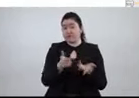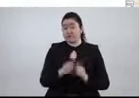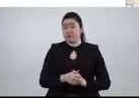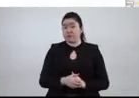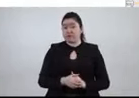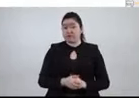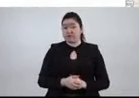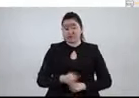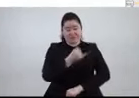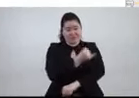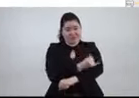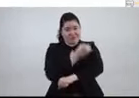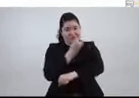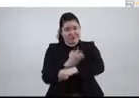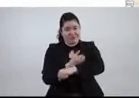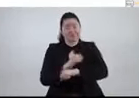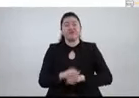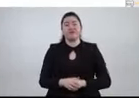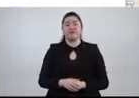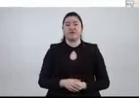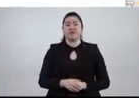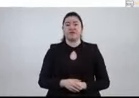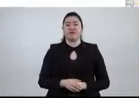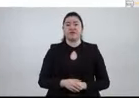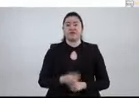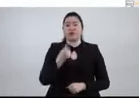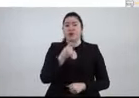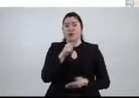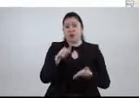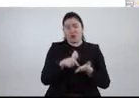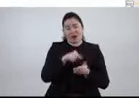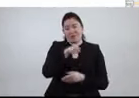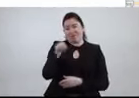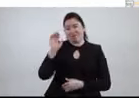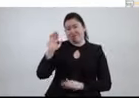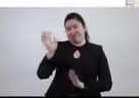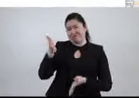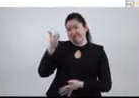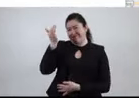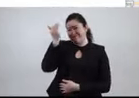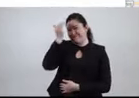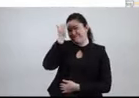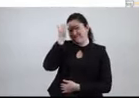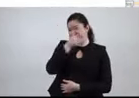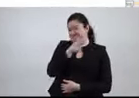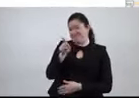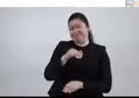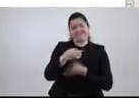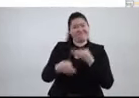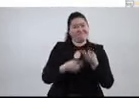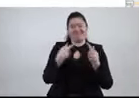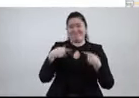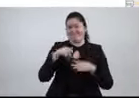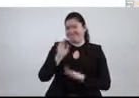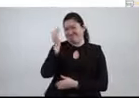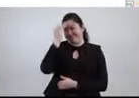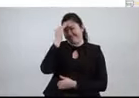en Iztacalco tendremos una sede ya conocida por todos los habitantes de